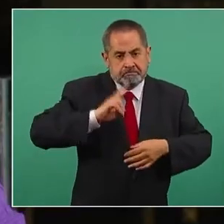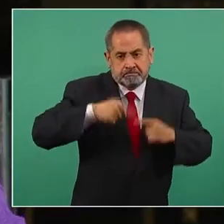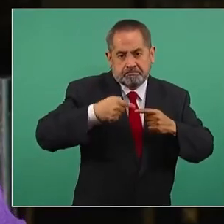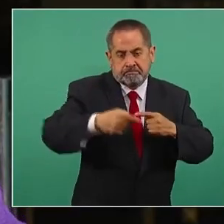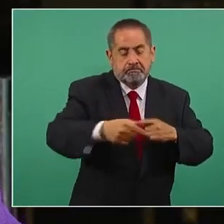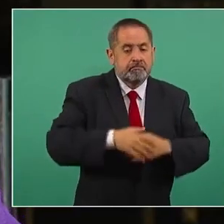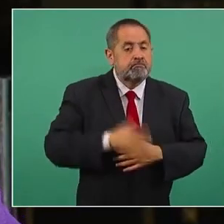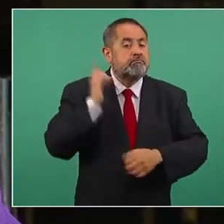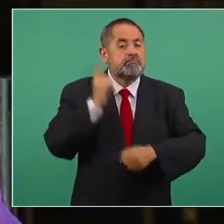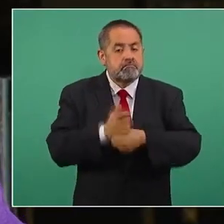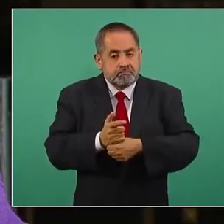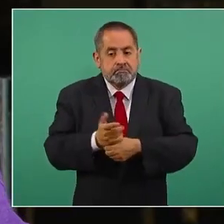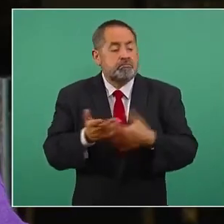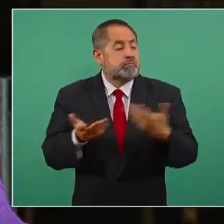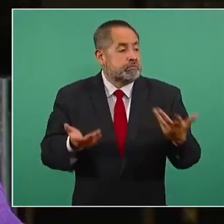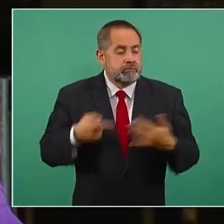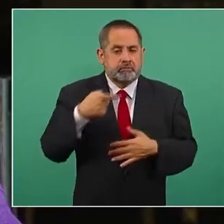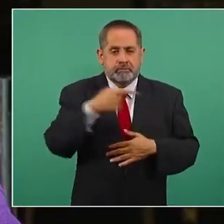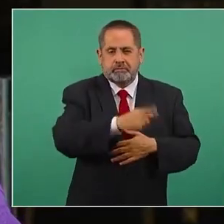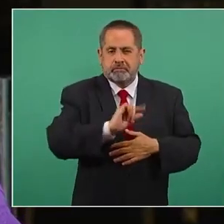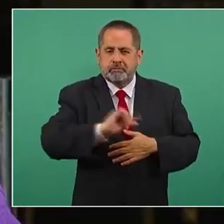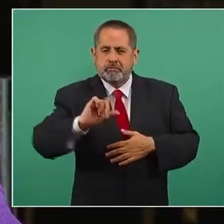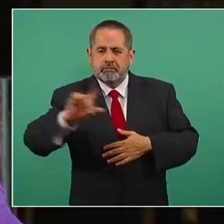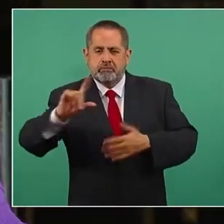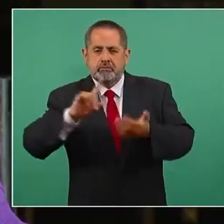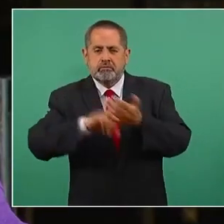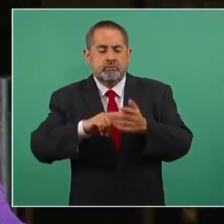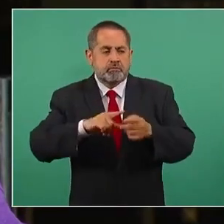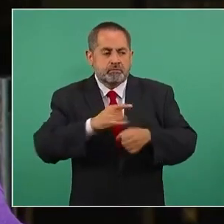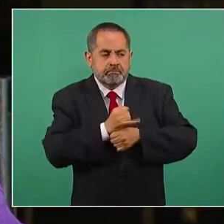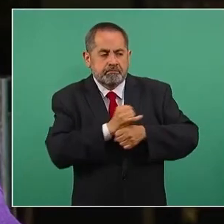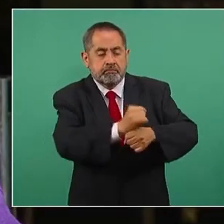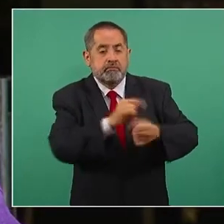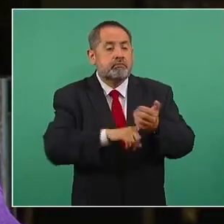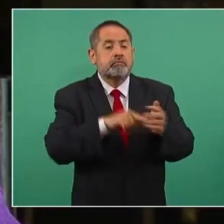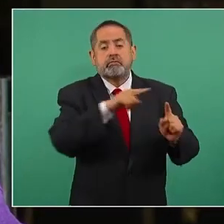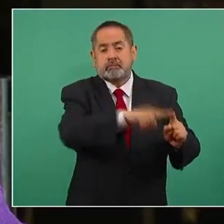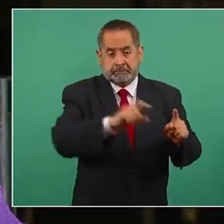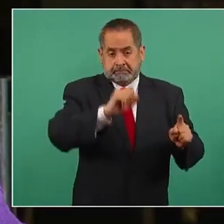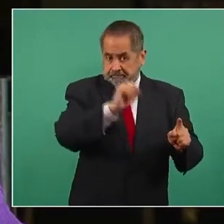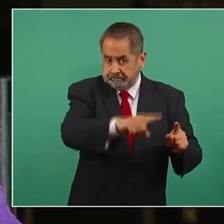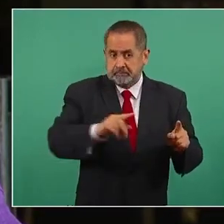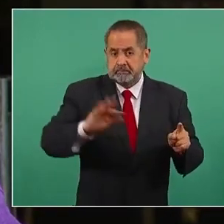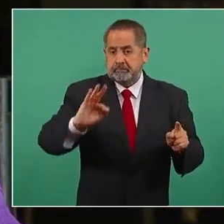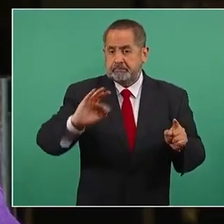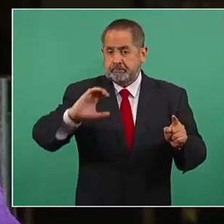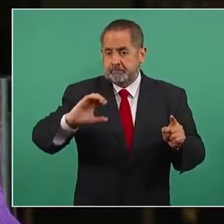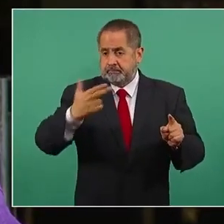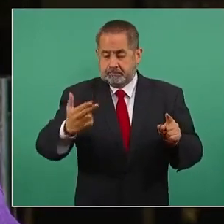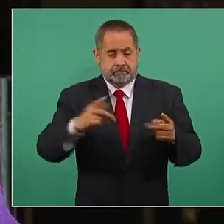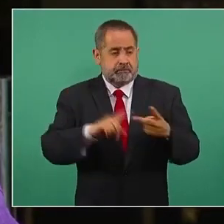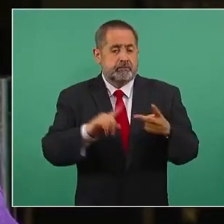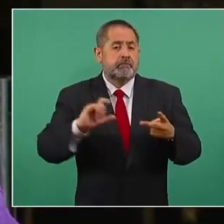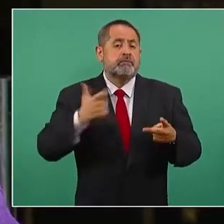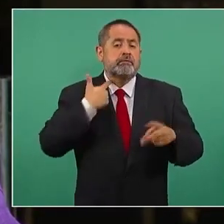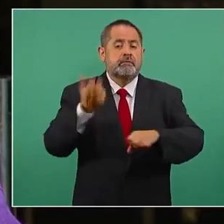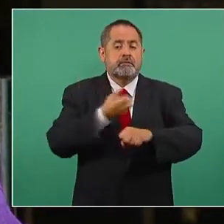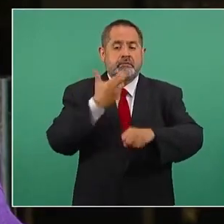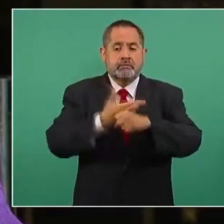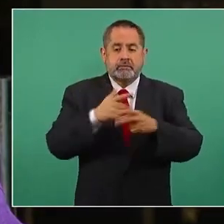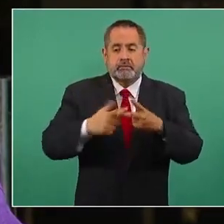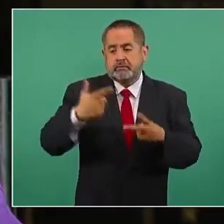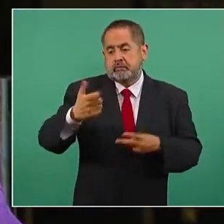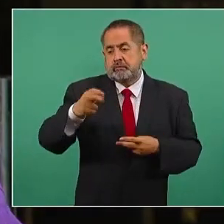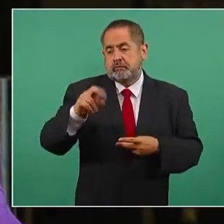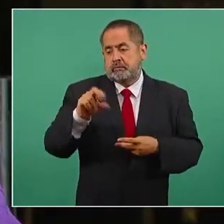se observa que entre los funcionarios que están investigando pues está el propio Felipe Calderón, el exsecretario de Seguridad Genaro